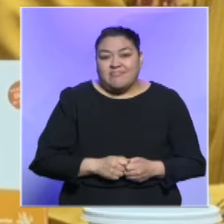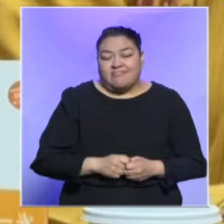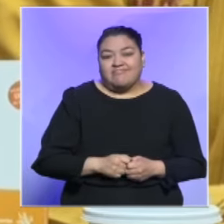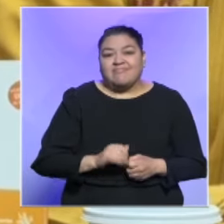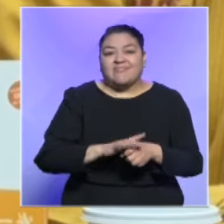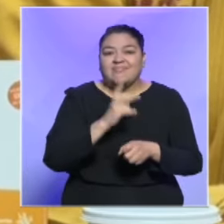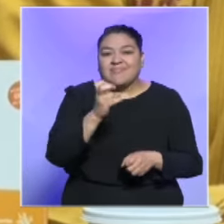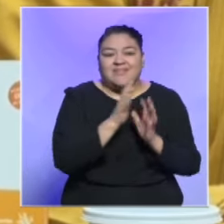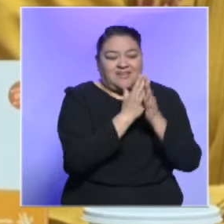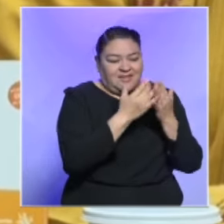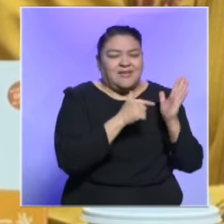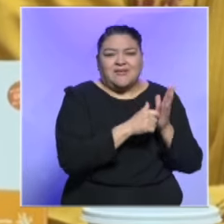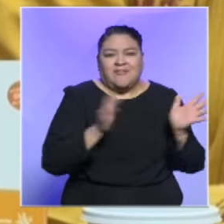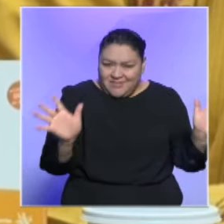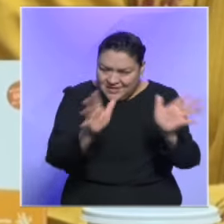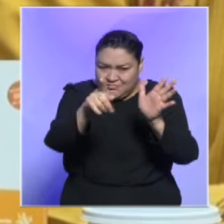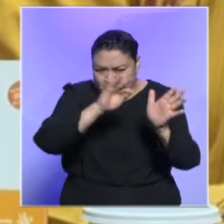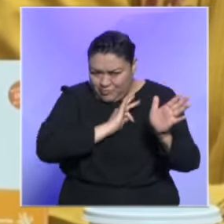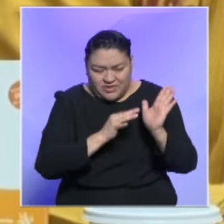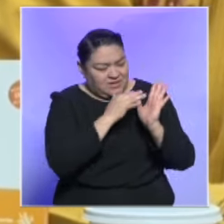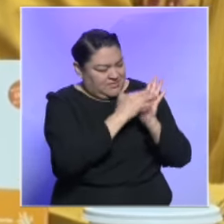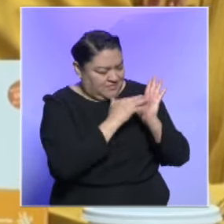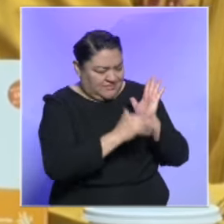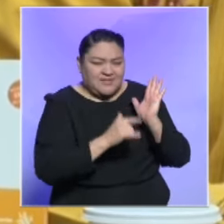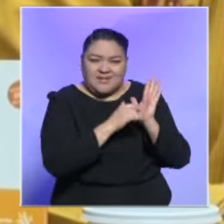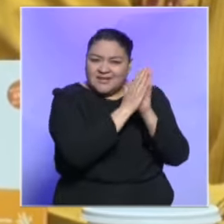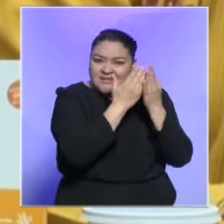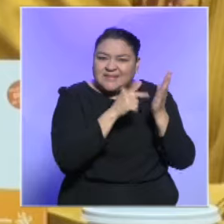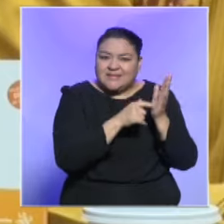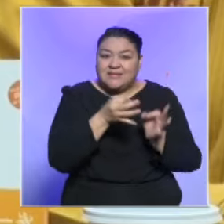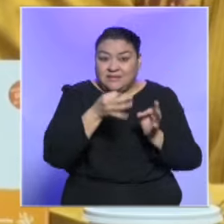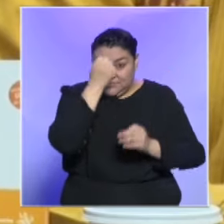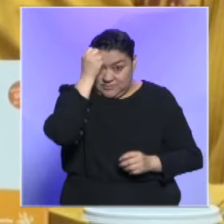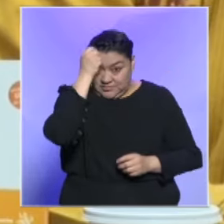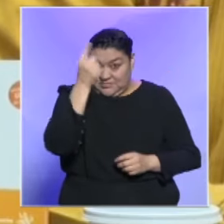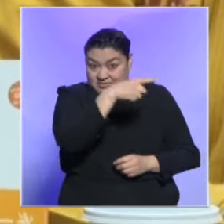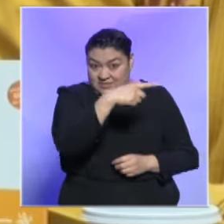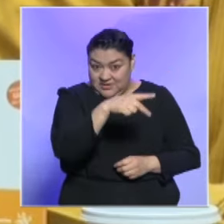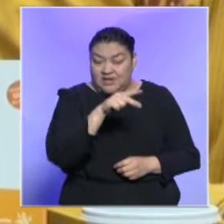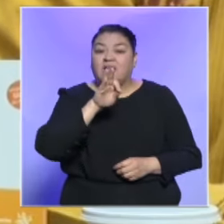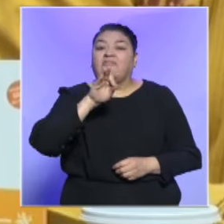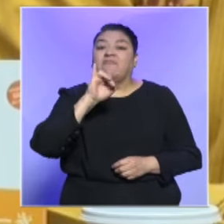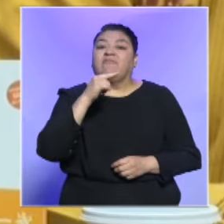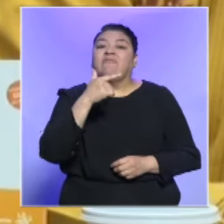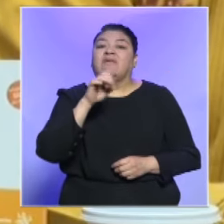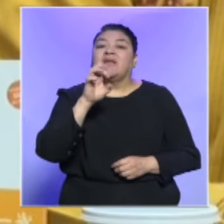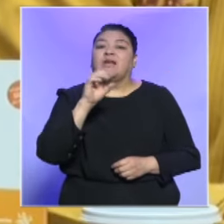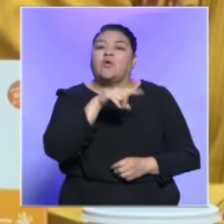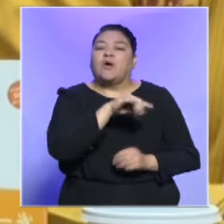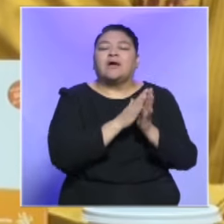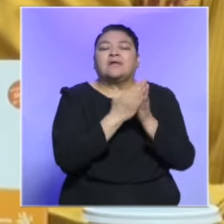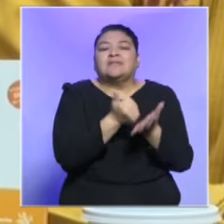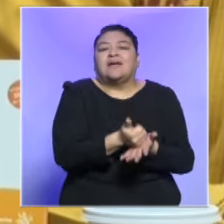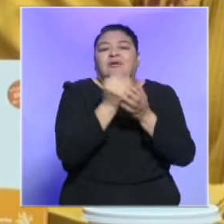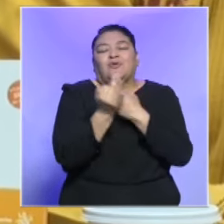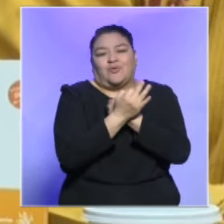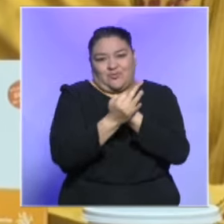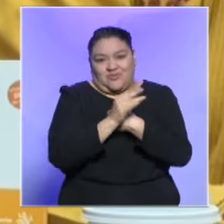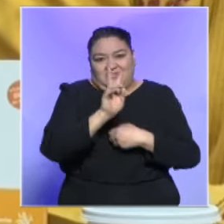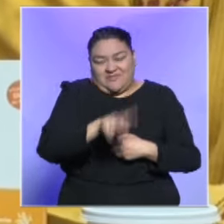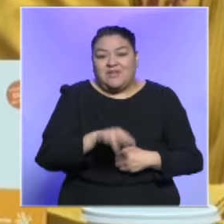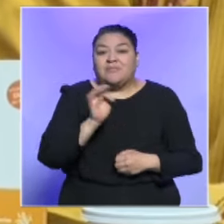sentido, recomiendo a leer esta extraordinaria obra del magistrado Figueroa. Es un libro indispensable para el futuro, es un libro que nos